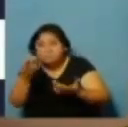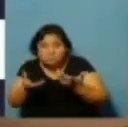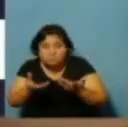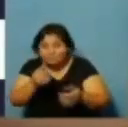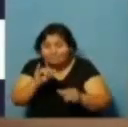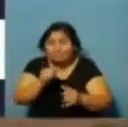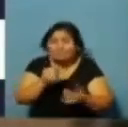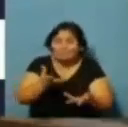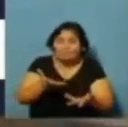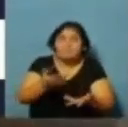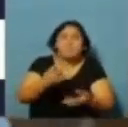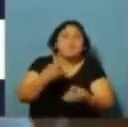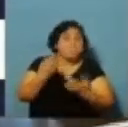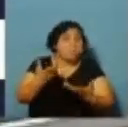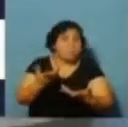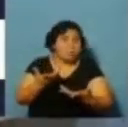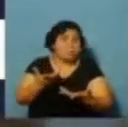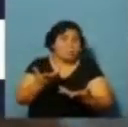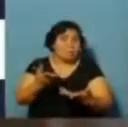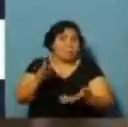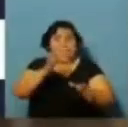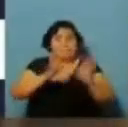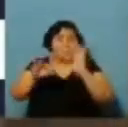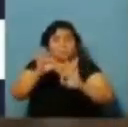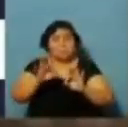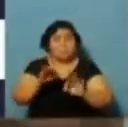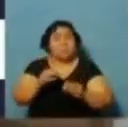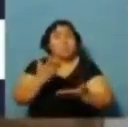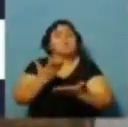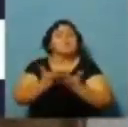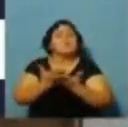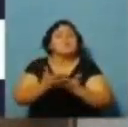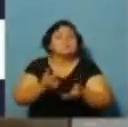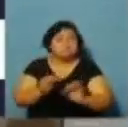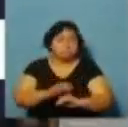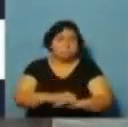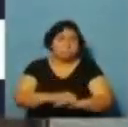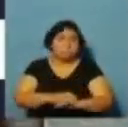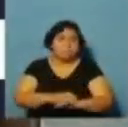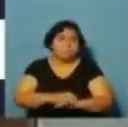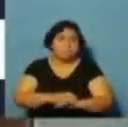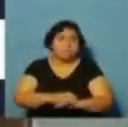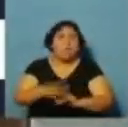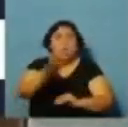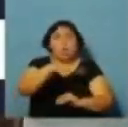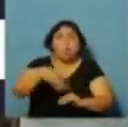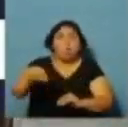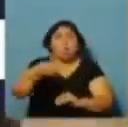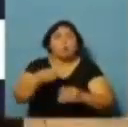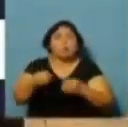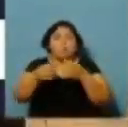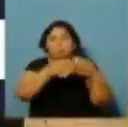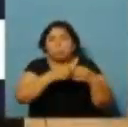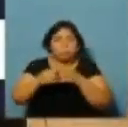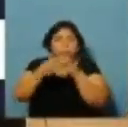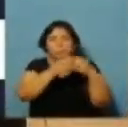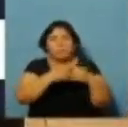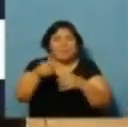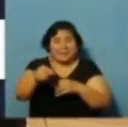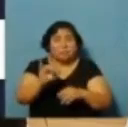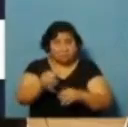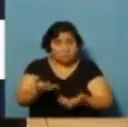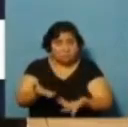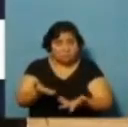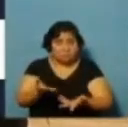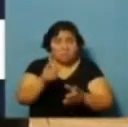realmente innovadores, van a ser tratados. ¿Estos son los ámbitos donde los chicos pueden debatir, donde también se acercan a las instituciones como